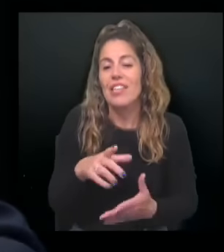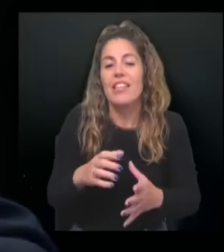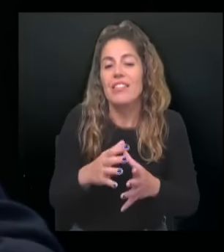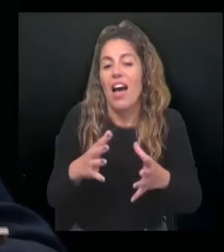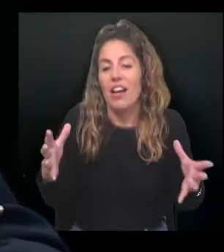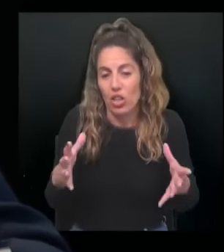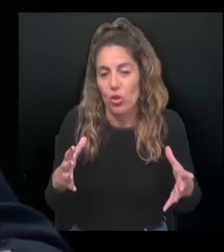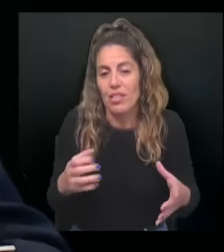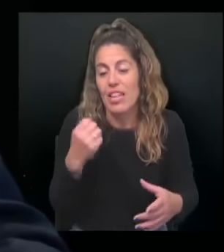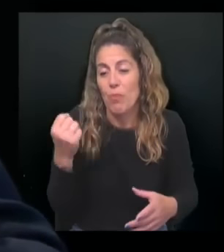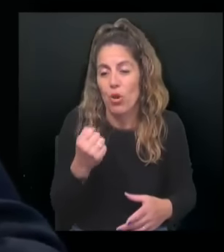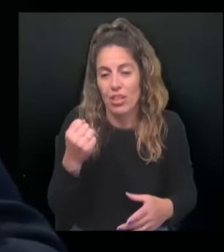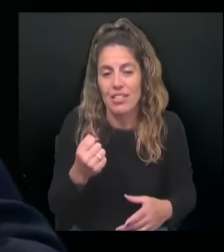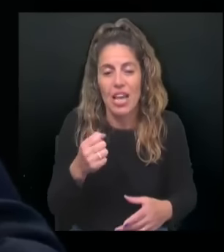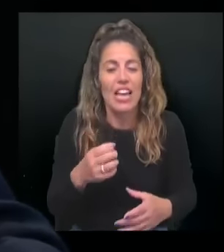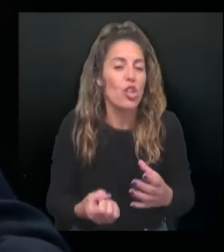fenómeno